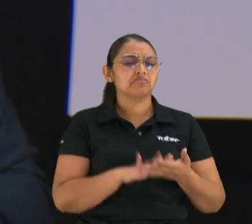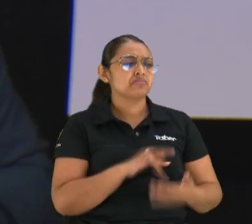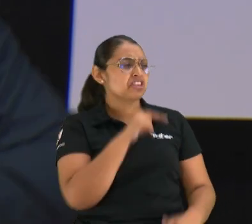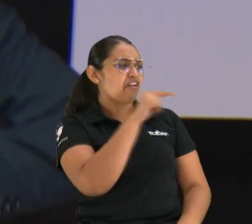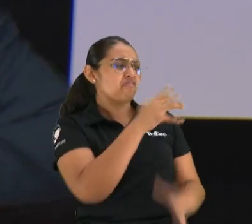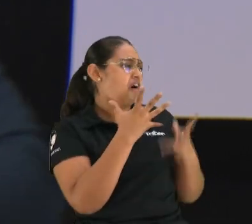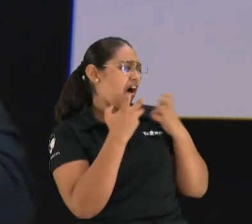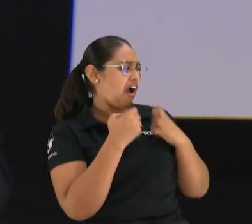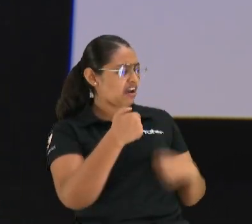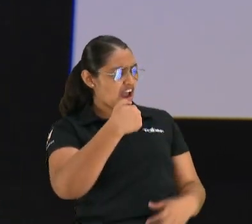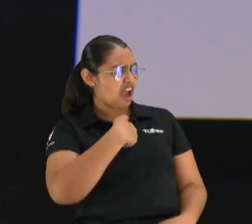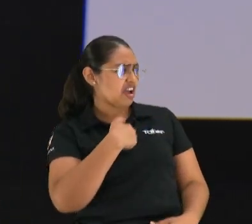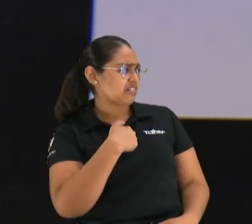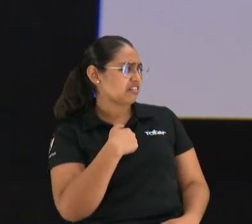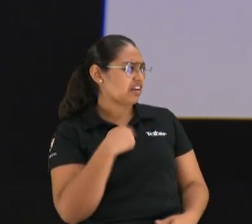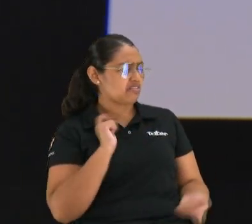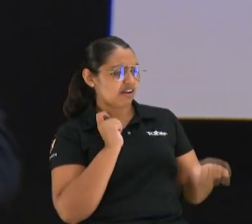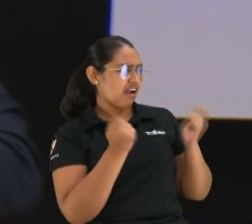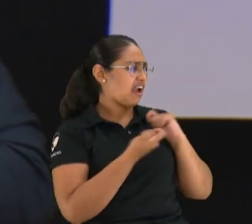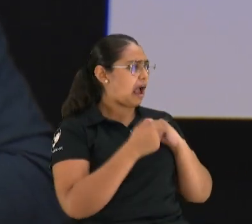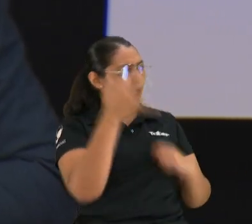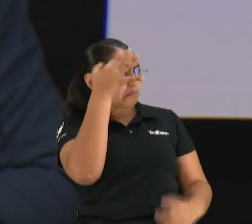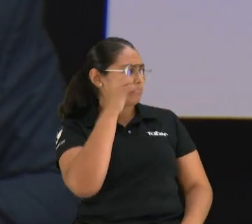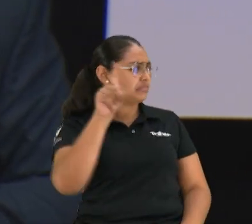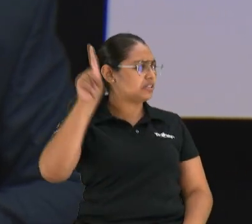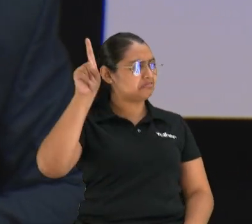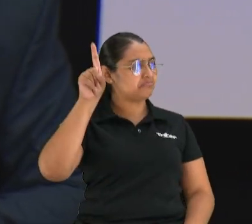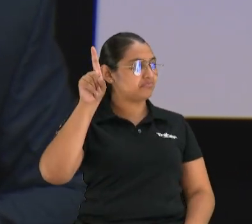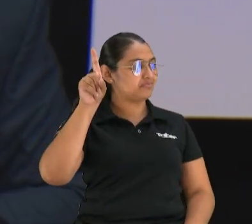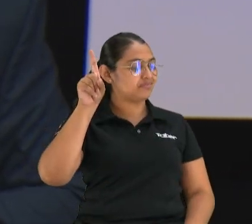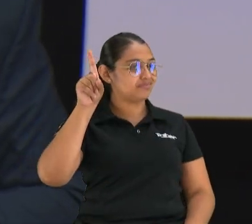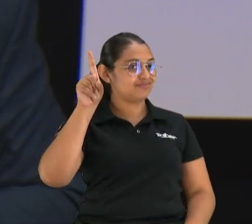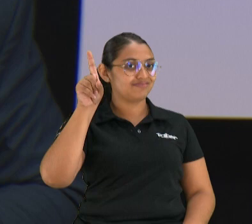convencerme Dios Dios no convence animales los crea